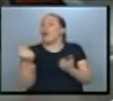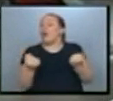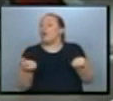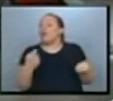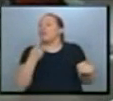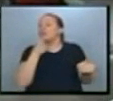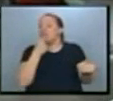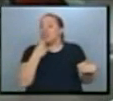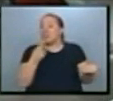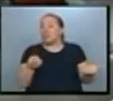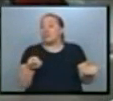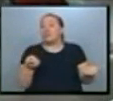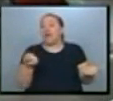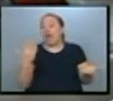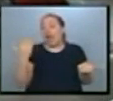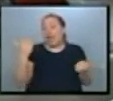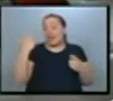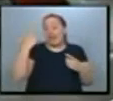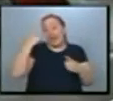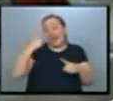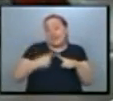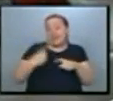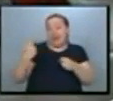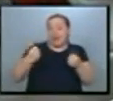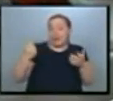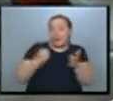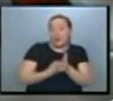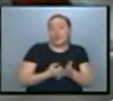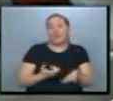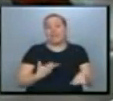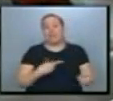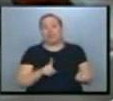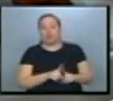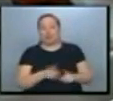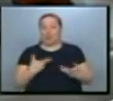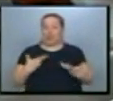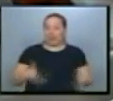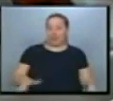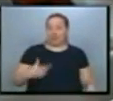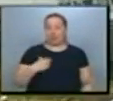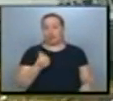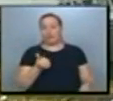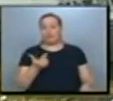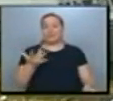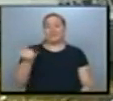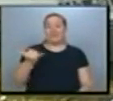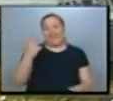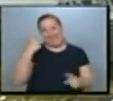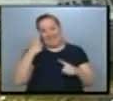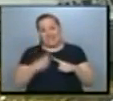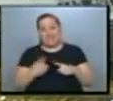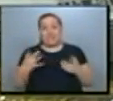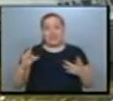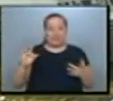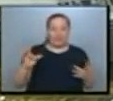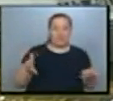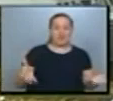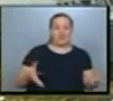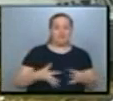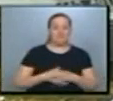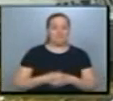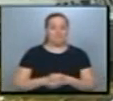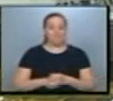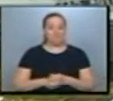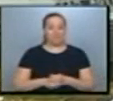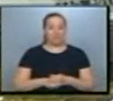mira, tuvo un choque, así, bueno, sí. Viene con un antecedente complicado. Ese auto sobre todo, ¿no? Sobre